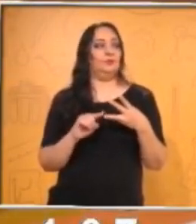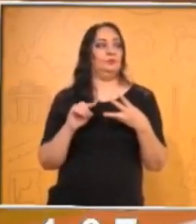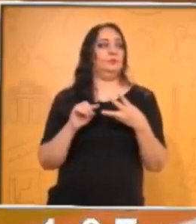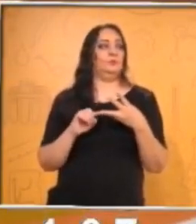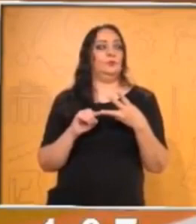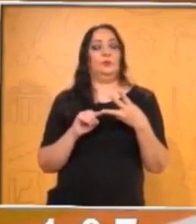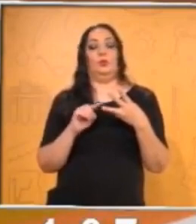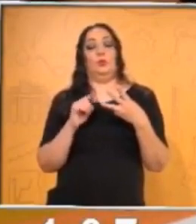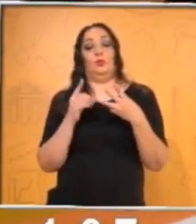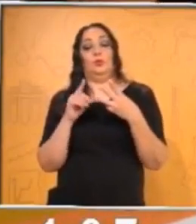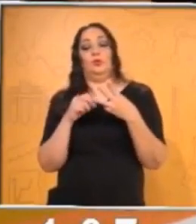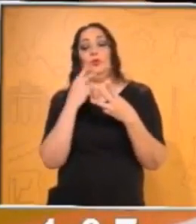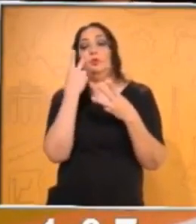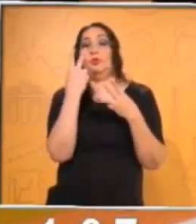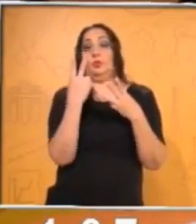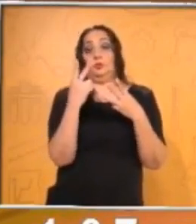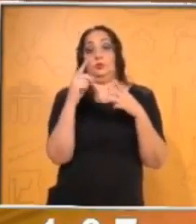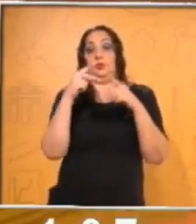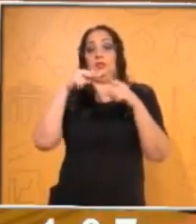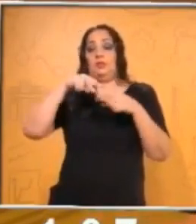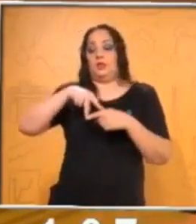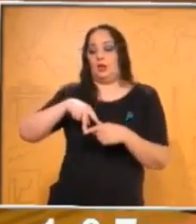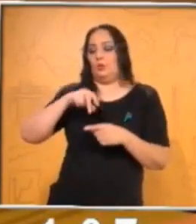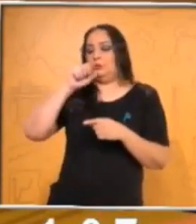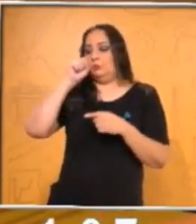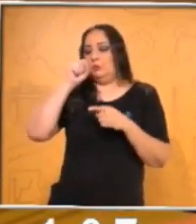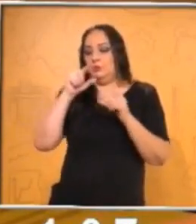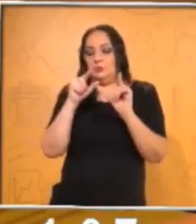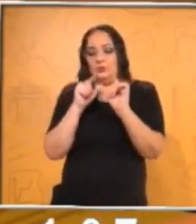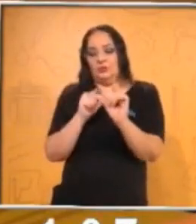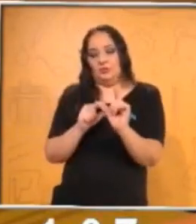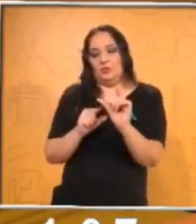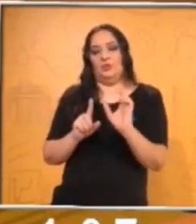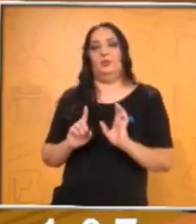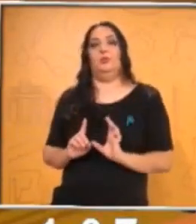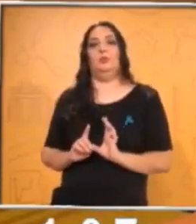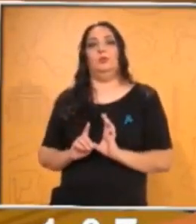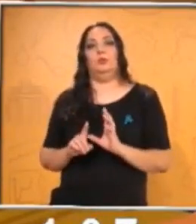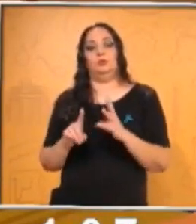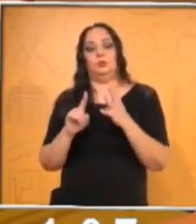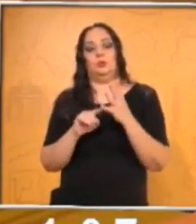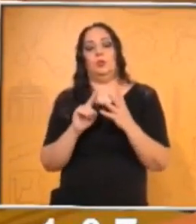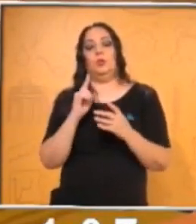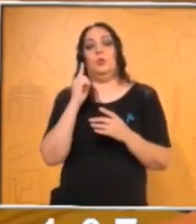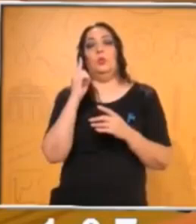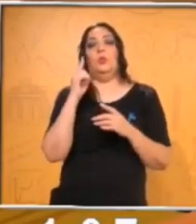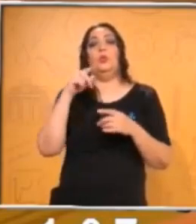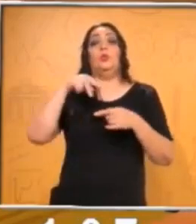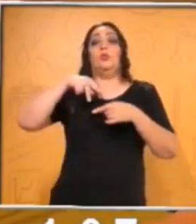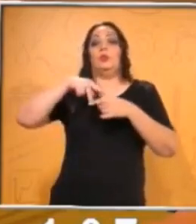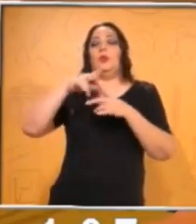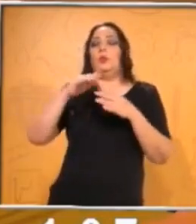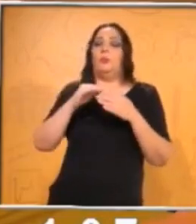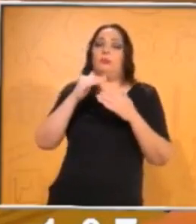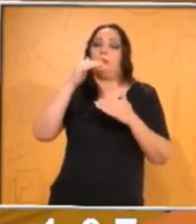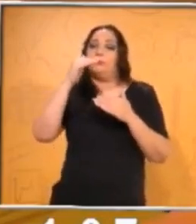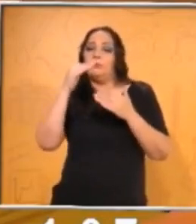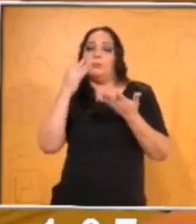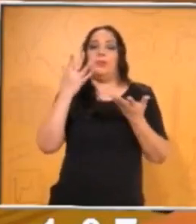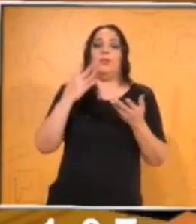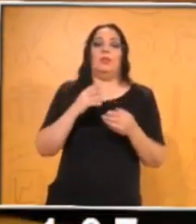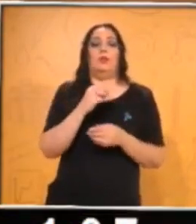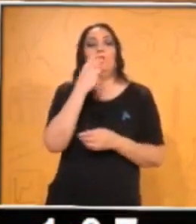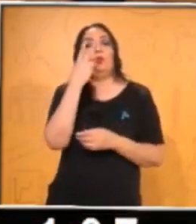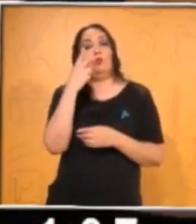Y dos triángulos del mismo tamaño, que son los chiquitos. Uno mediano y los